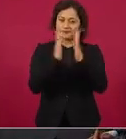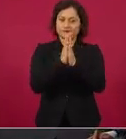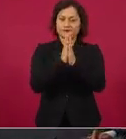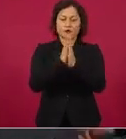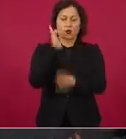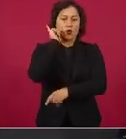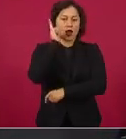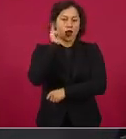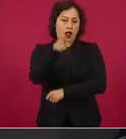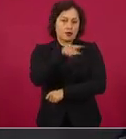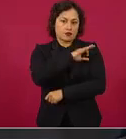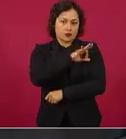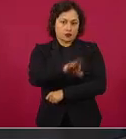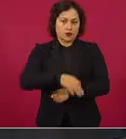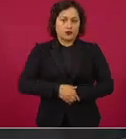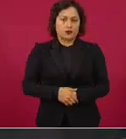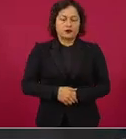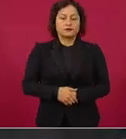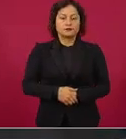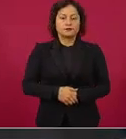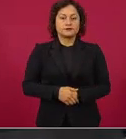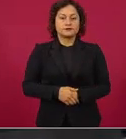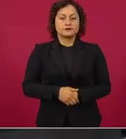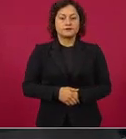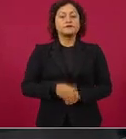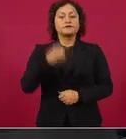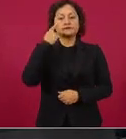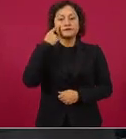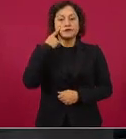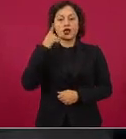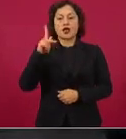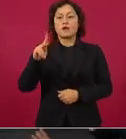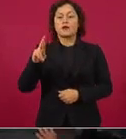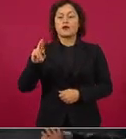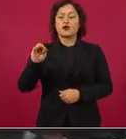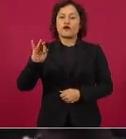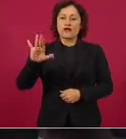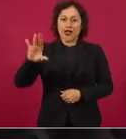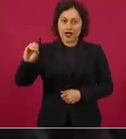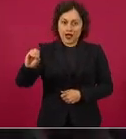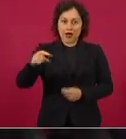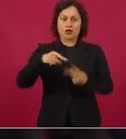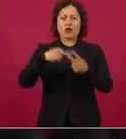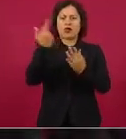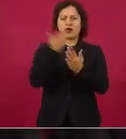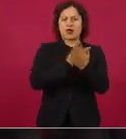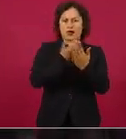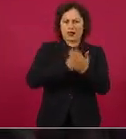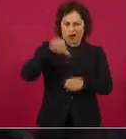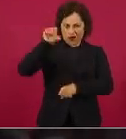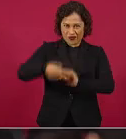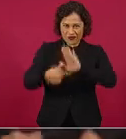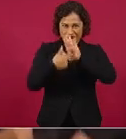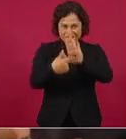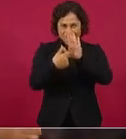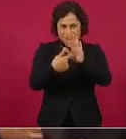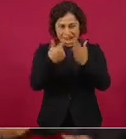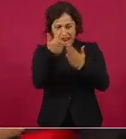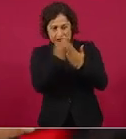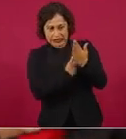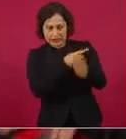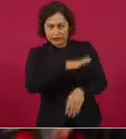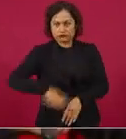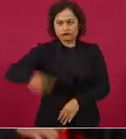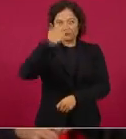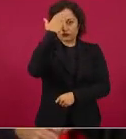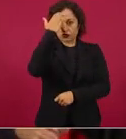así como se da a conocer lo de la Profeco, se dan a conocer todo esto que usted nos dice, ojalá que en